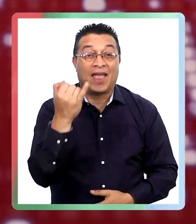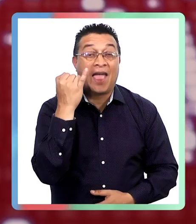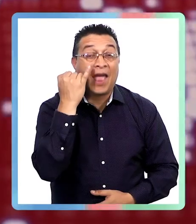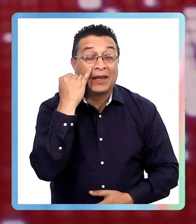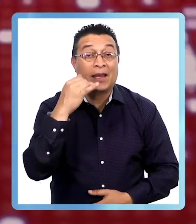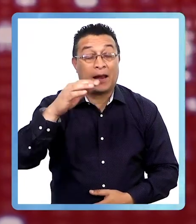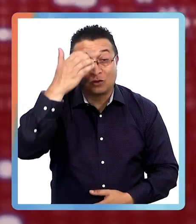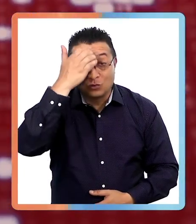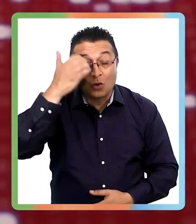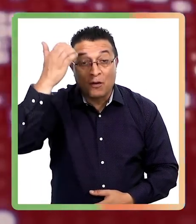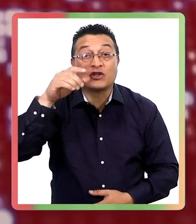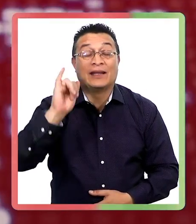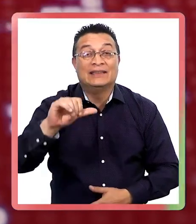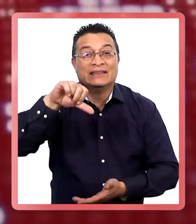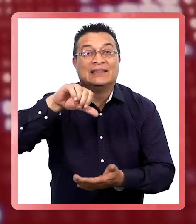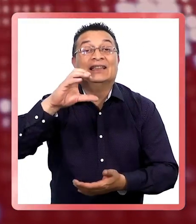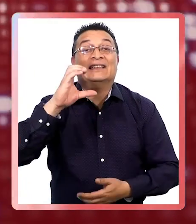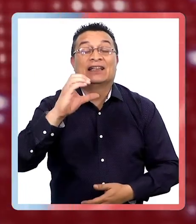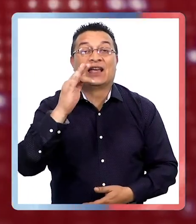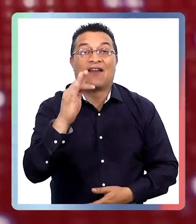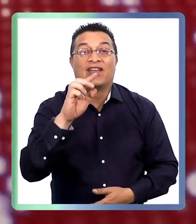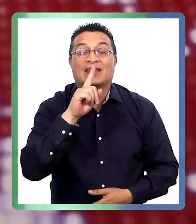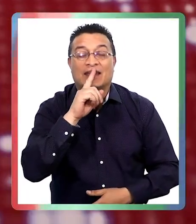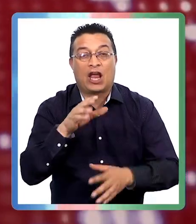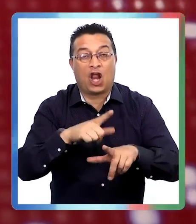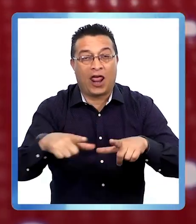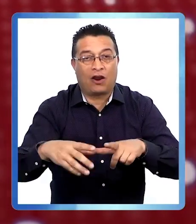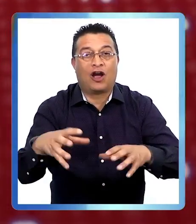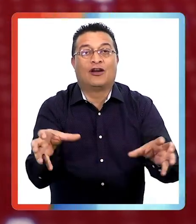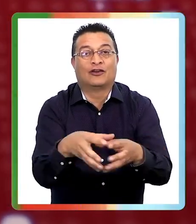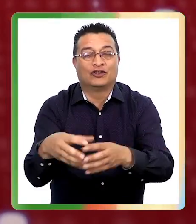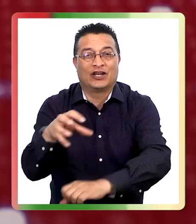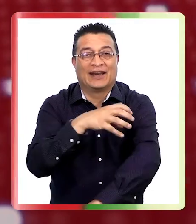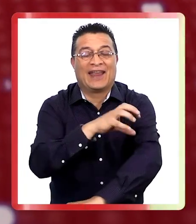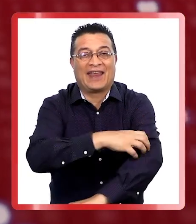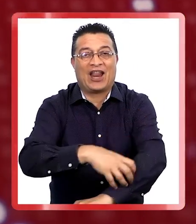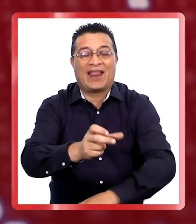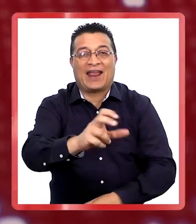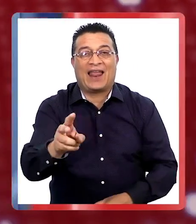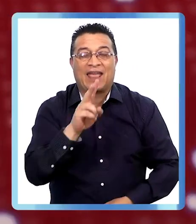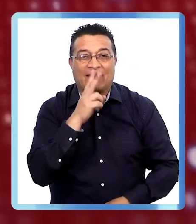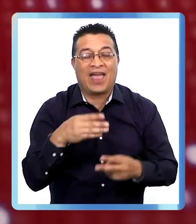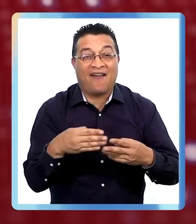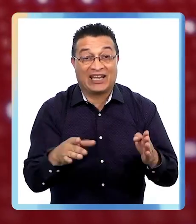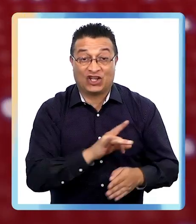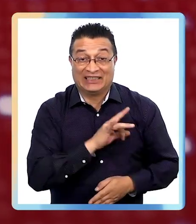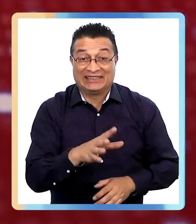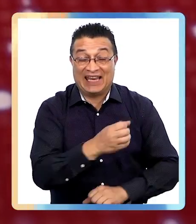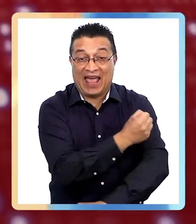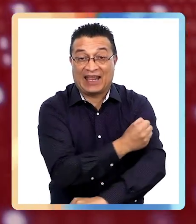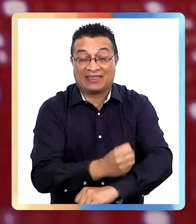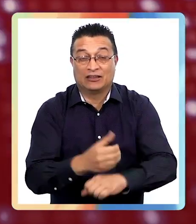Instituto Profesional y Centro de Formación Técnica Los Lagos. Asociación Regional de Canales de Televisión de Señal Abierta de Chile,